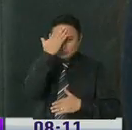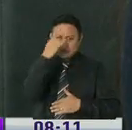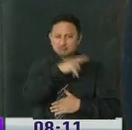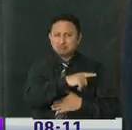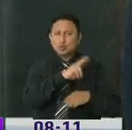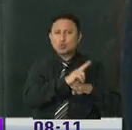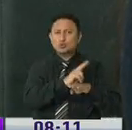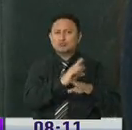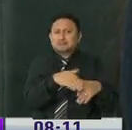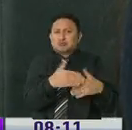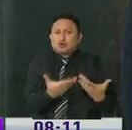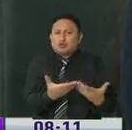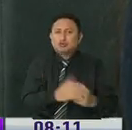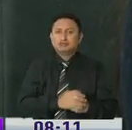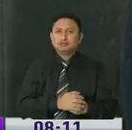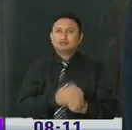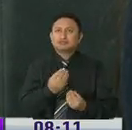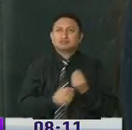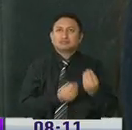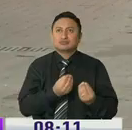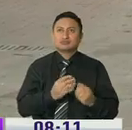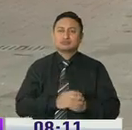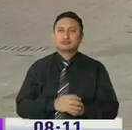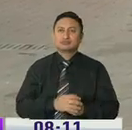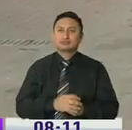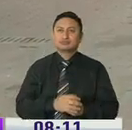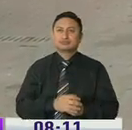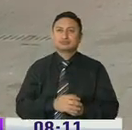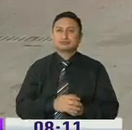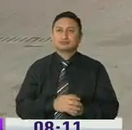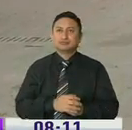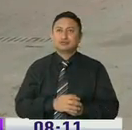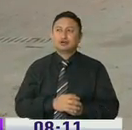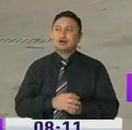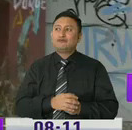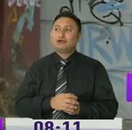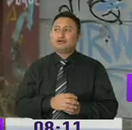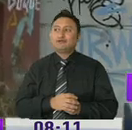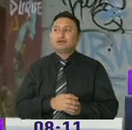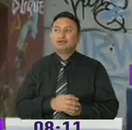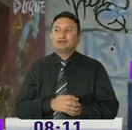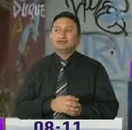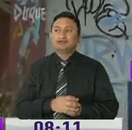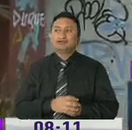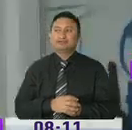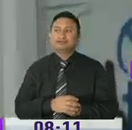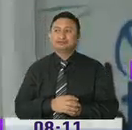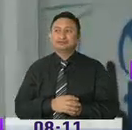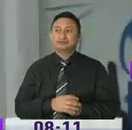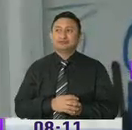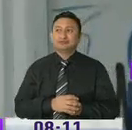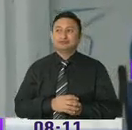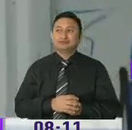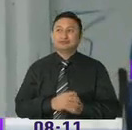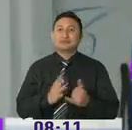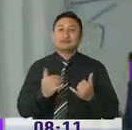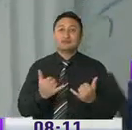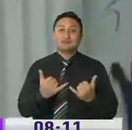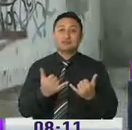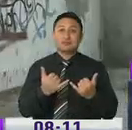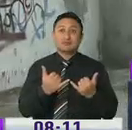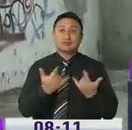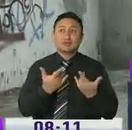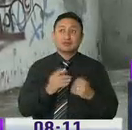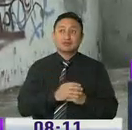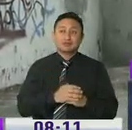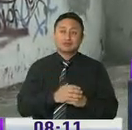el destino que se dé a ese bien inmueble. Cabe resaltar que esta edificación está en poder del Servicio de Gestión